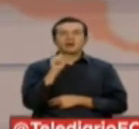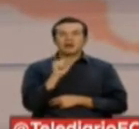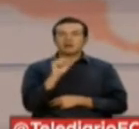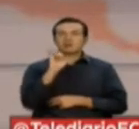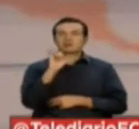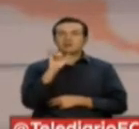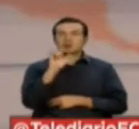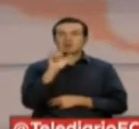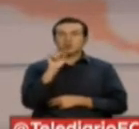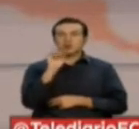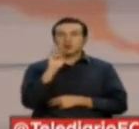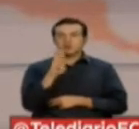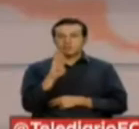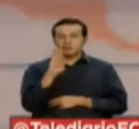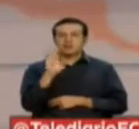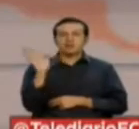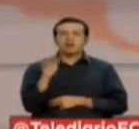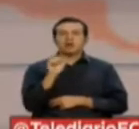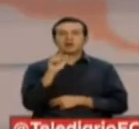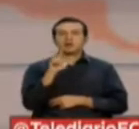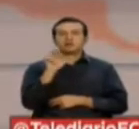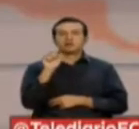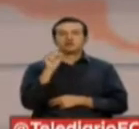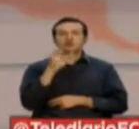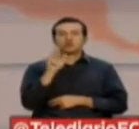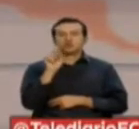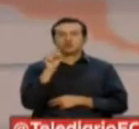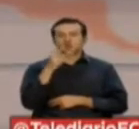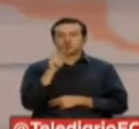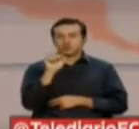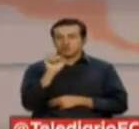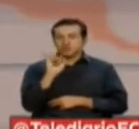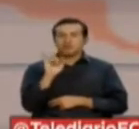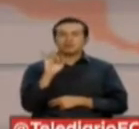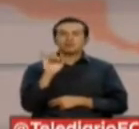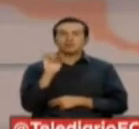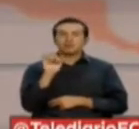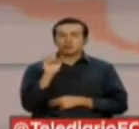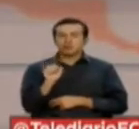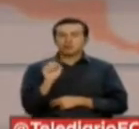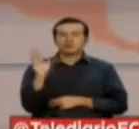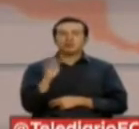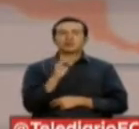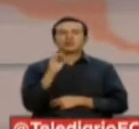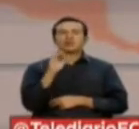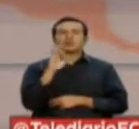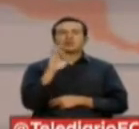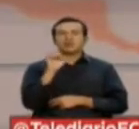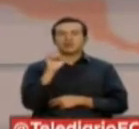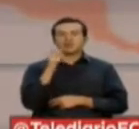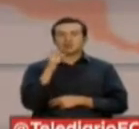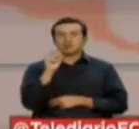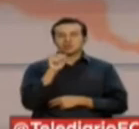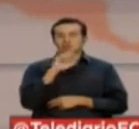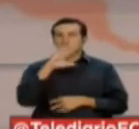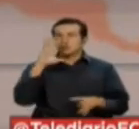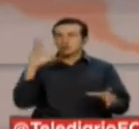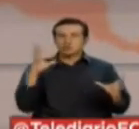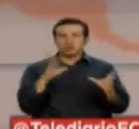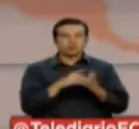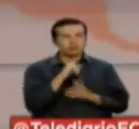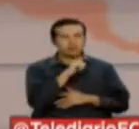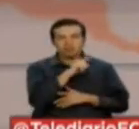Zamora Chinchipe, en Alausí, Chunchi, Tihuinza, Logroño, Suscal y Taisha, en la que estuve